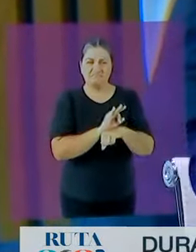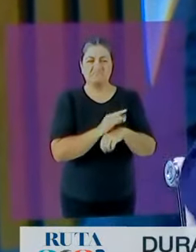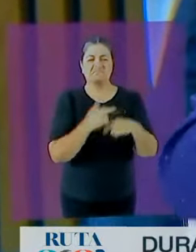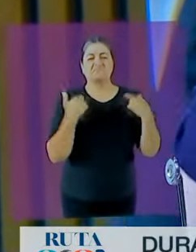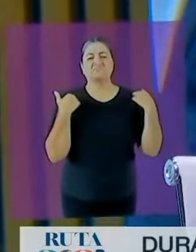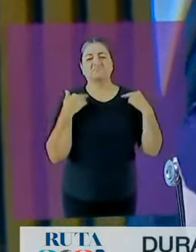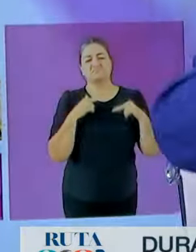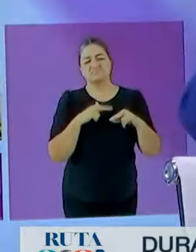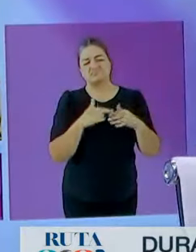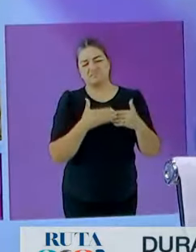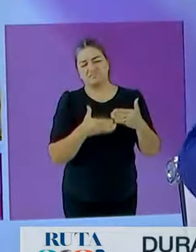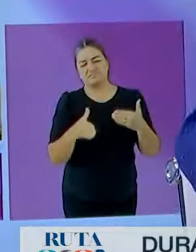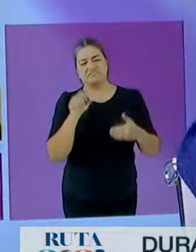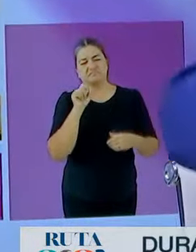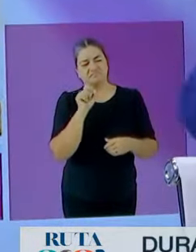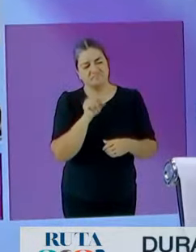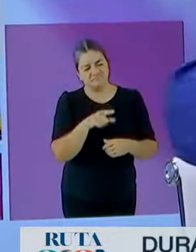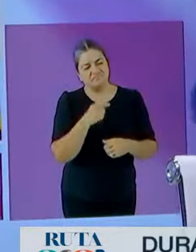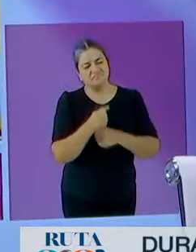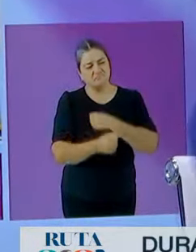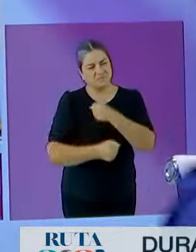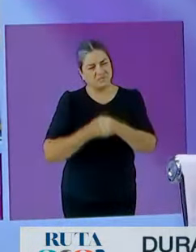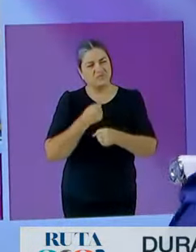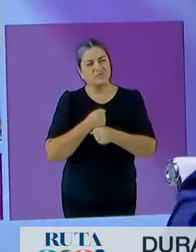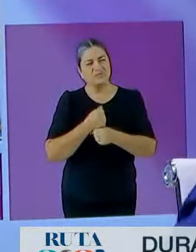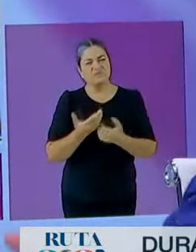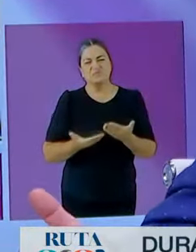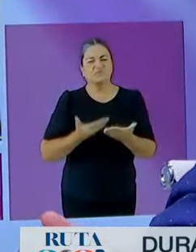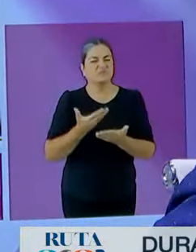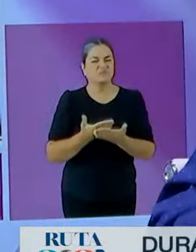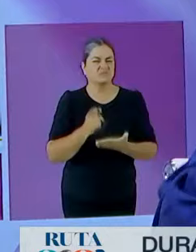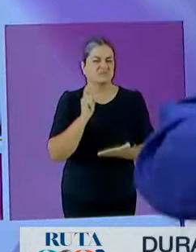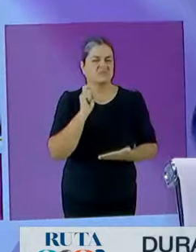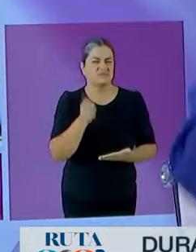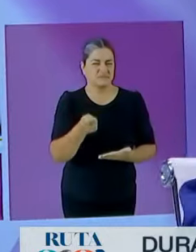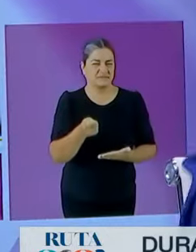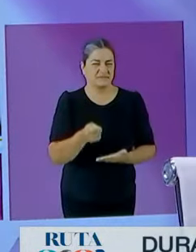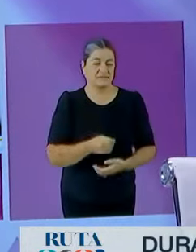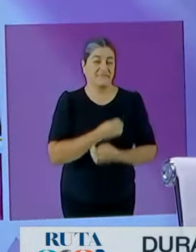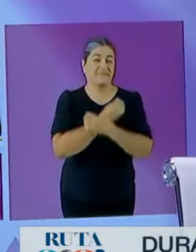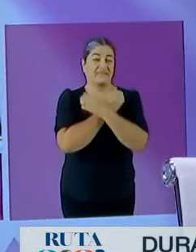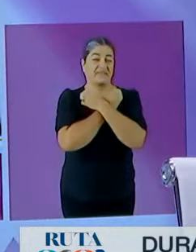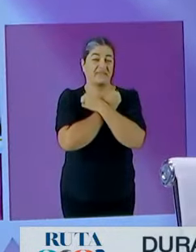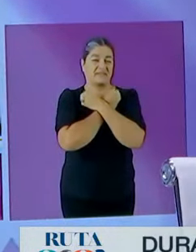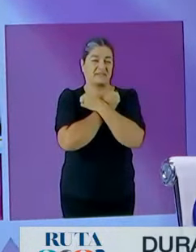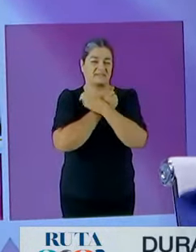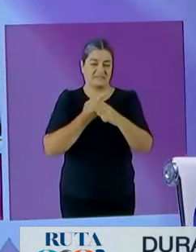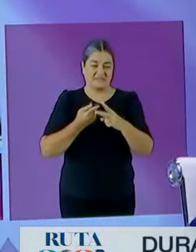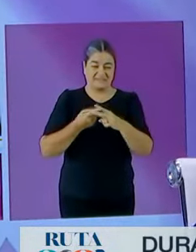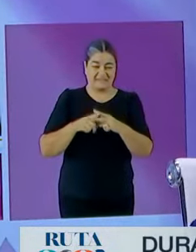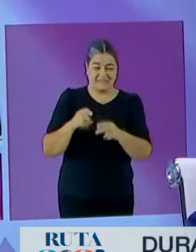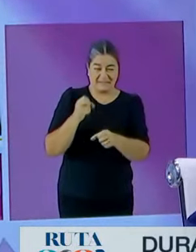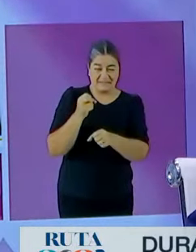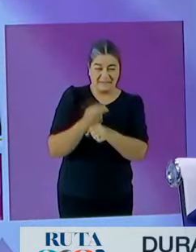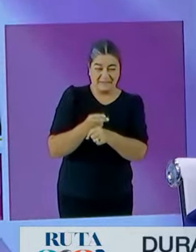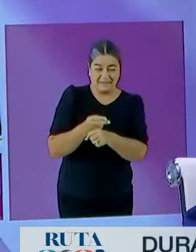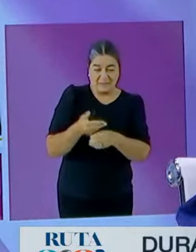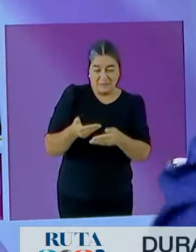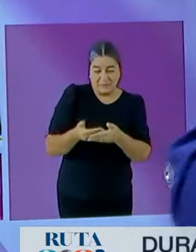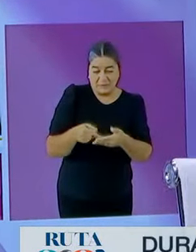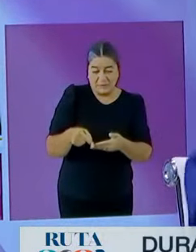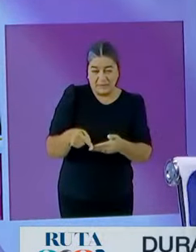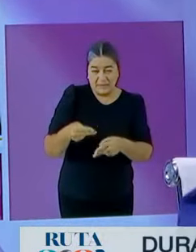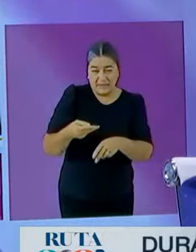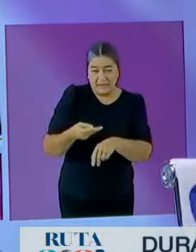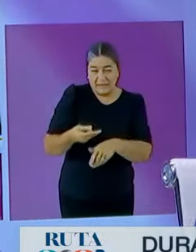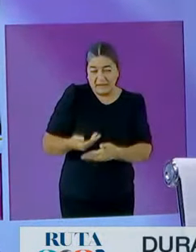porque puede tener intereses corruptos el presidente, perdón. Eso no puede ser dependiente de solamente el Ejecutivo.